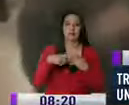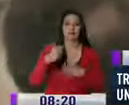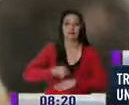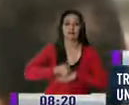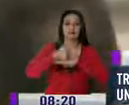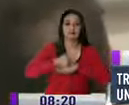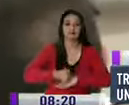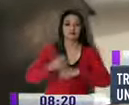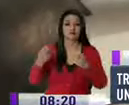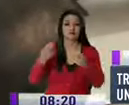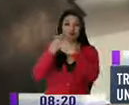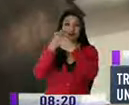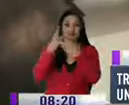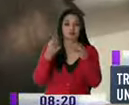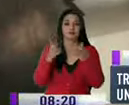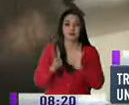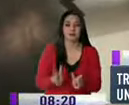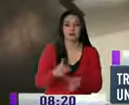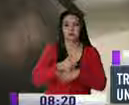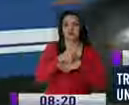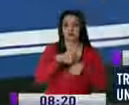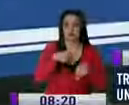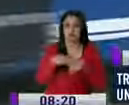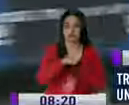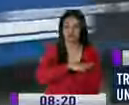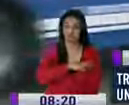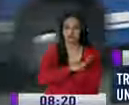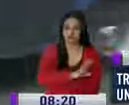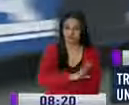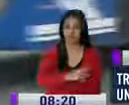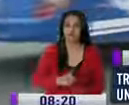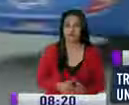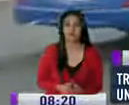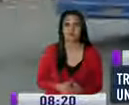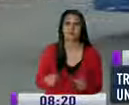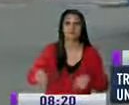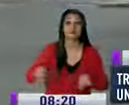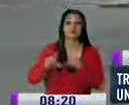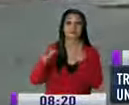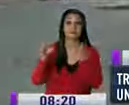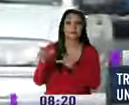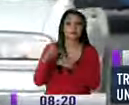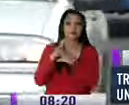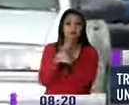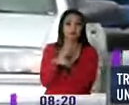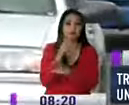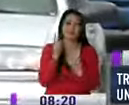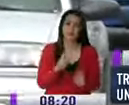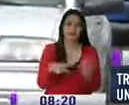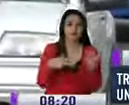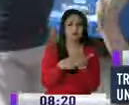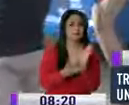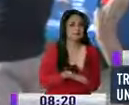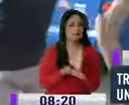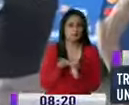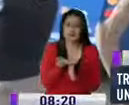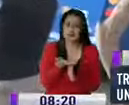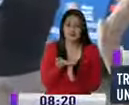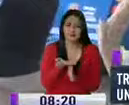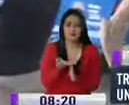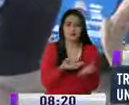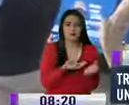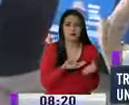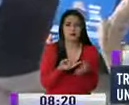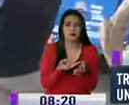y Metropolitana de Tránsito, entre otros. Allí el gremio volvió a insistir en la necesidad de un incremento en la tarifa que se ha